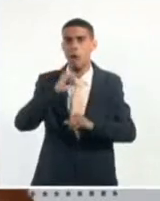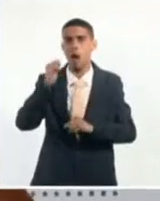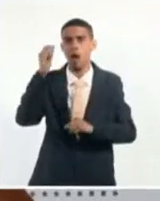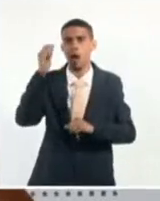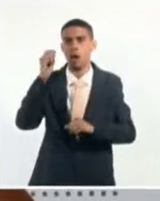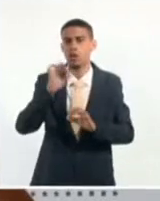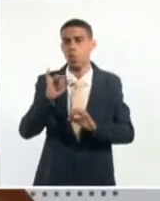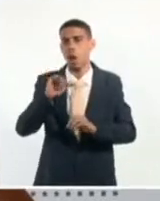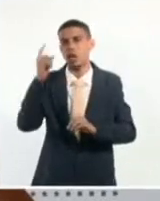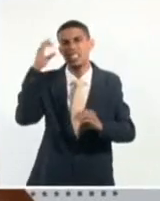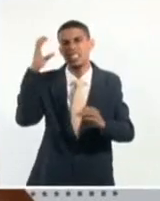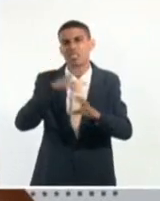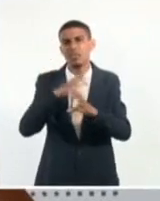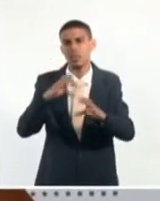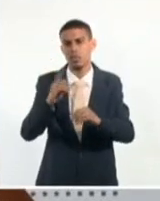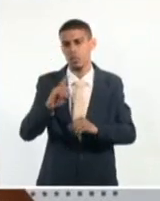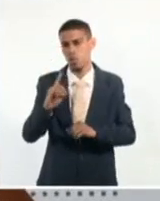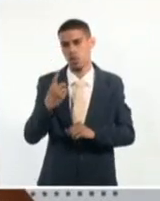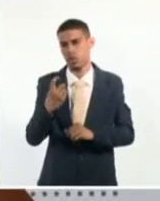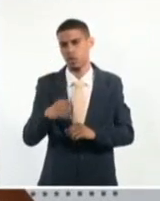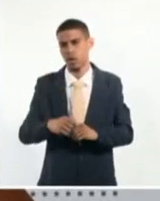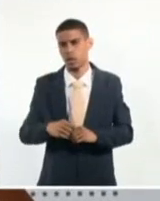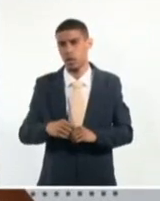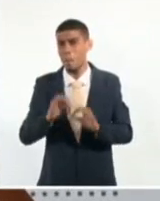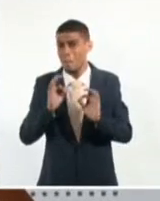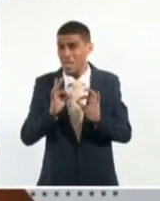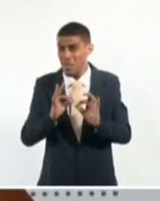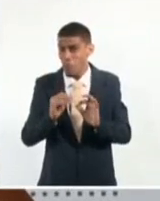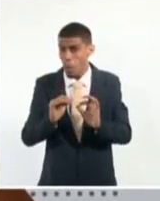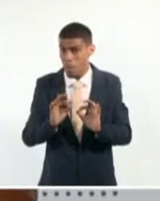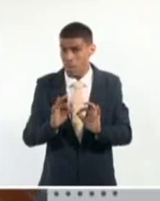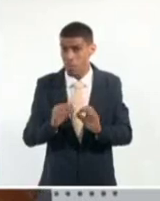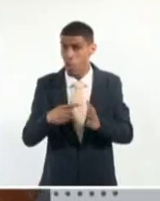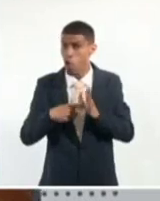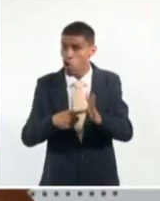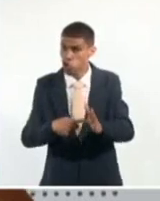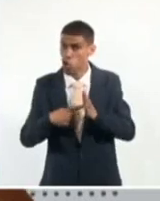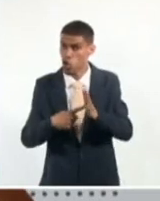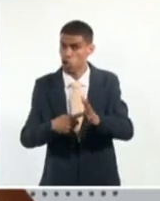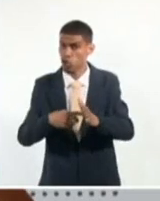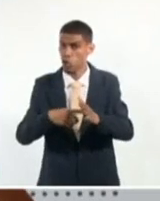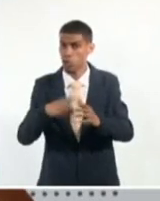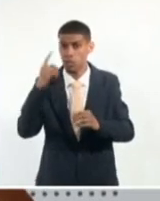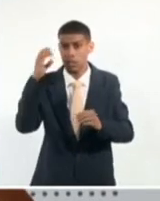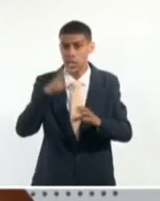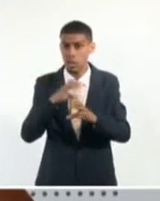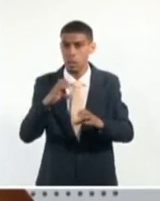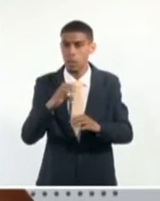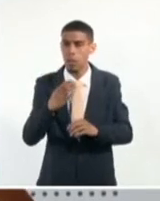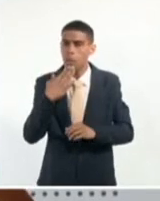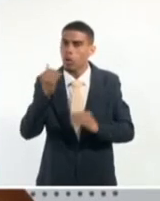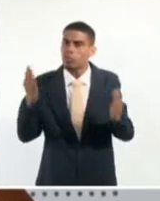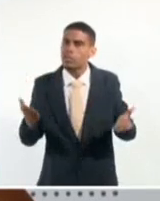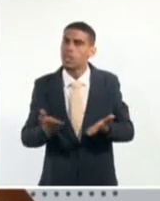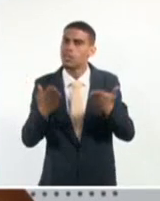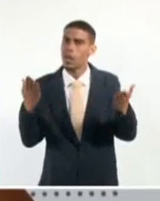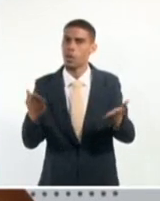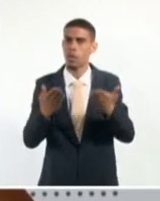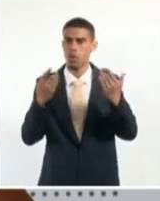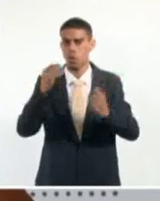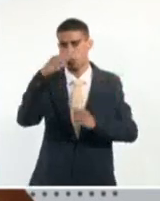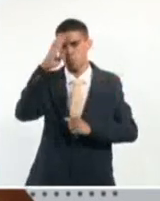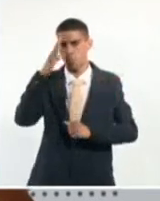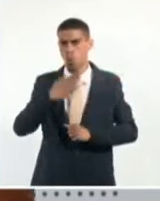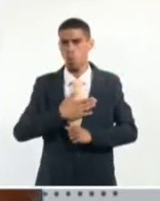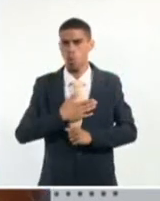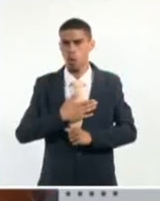publicaciones y patentes. Se trata de que esas capacidades nos permitan impulsar un desarrollo próspero, sostenible,